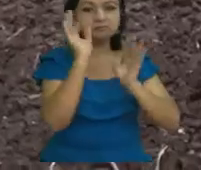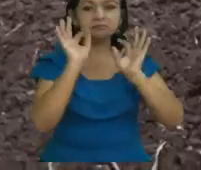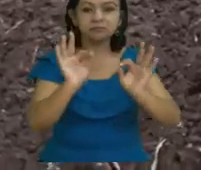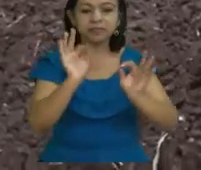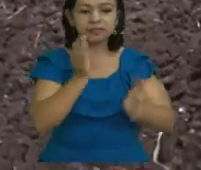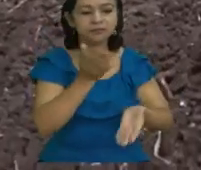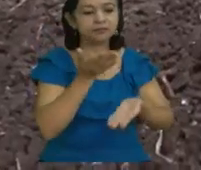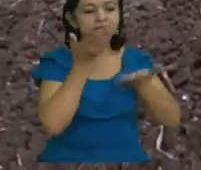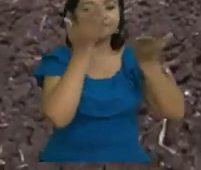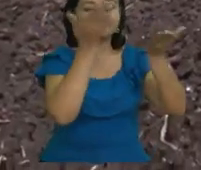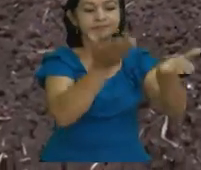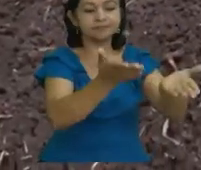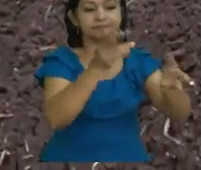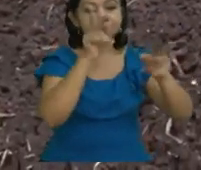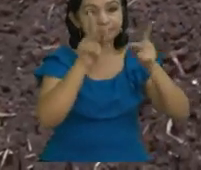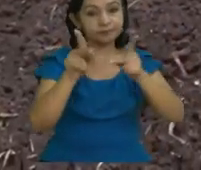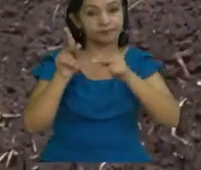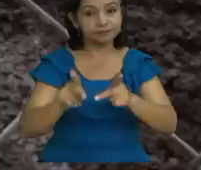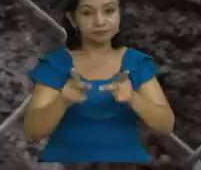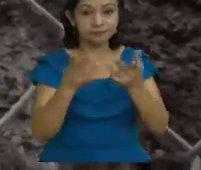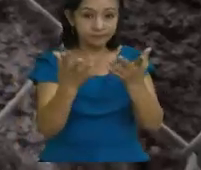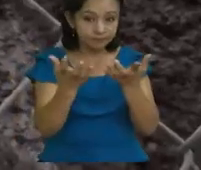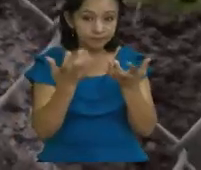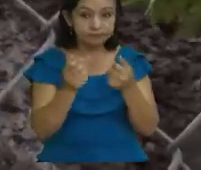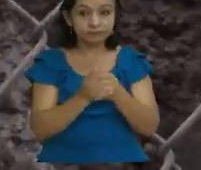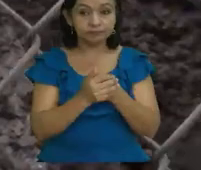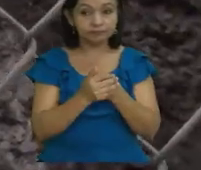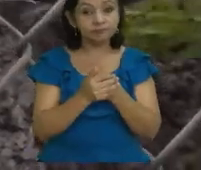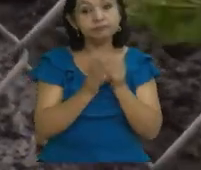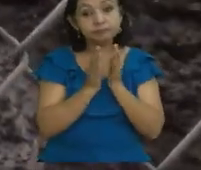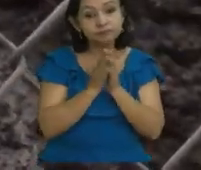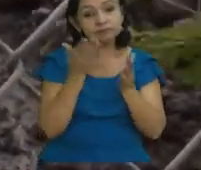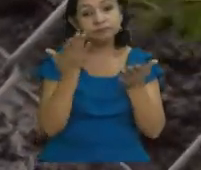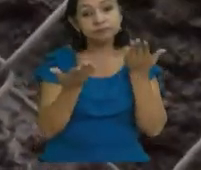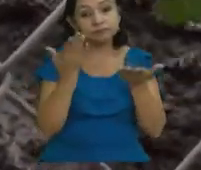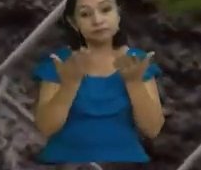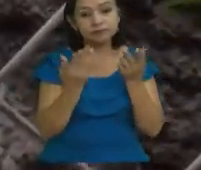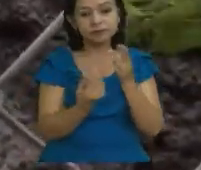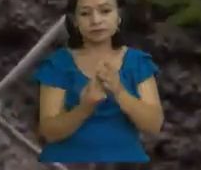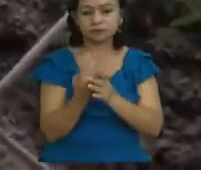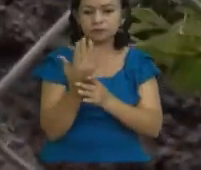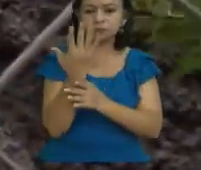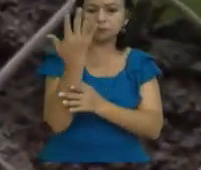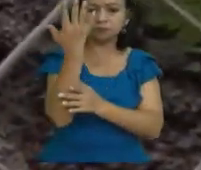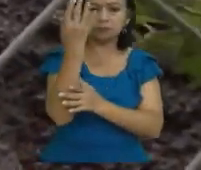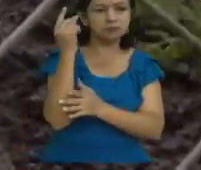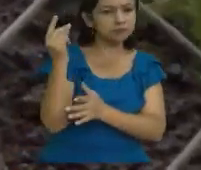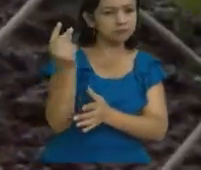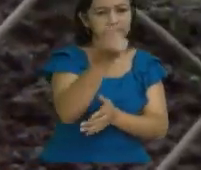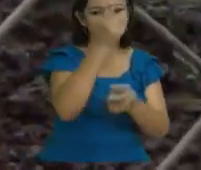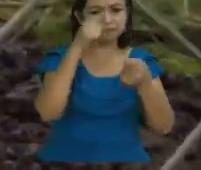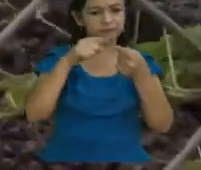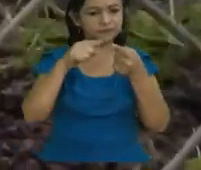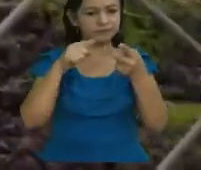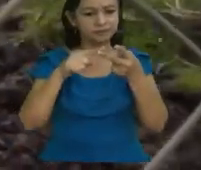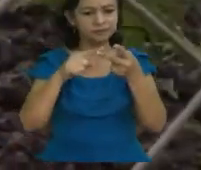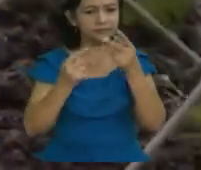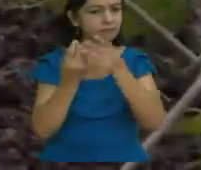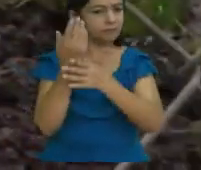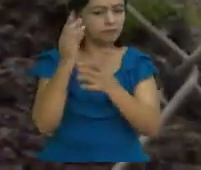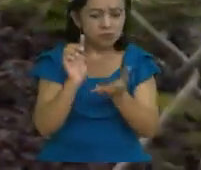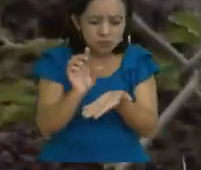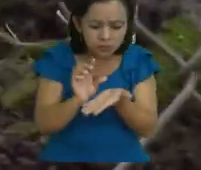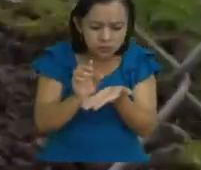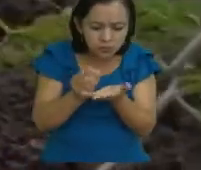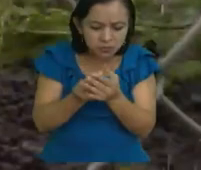los entregamos al productor dependiendo de la estadía que él quiere. Si lo quiere ya con etapa de crecimiento más avanzada, si la quiere ya a nivel de plántula,